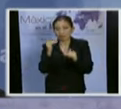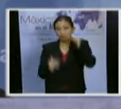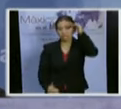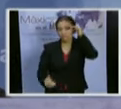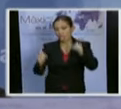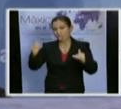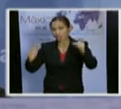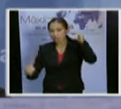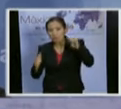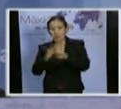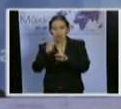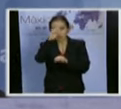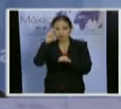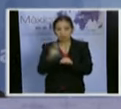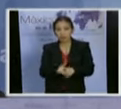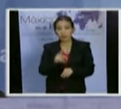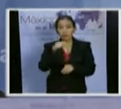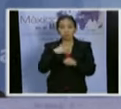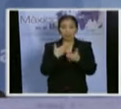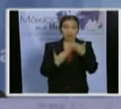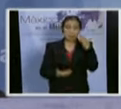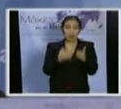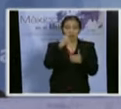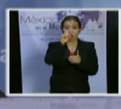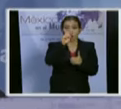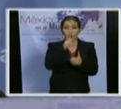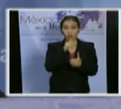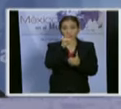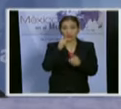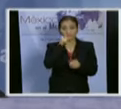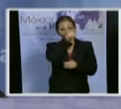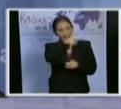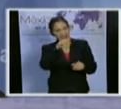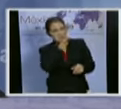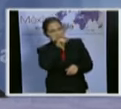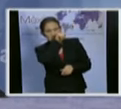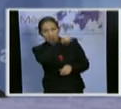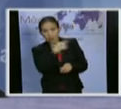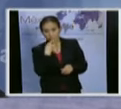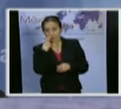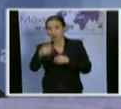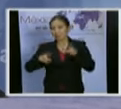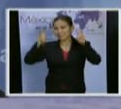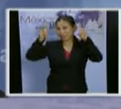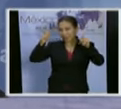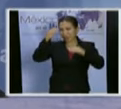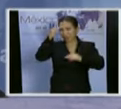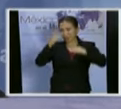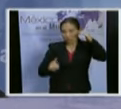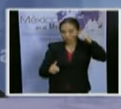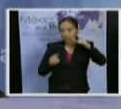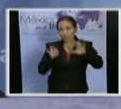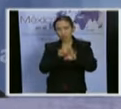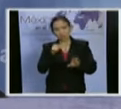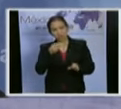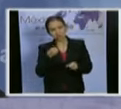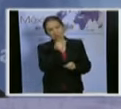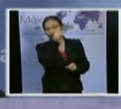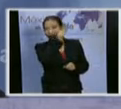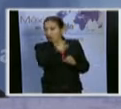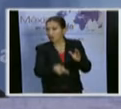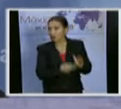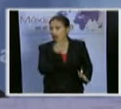desiguales. En algunas ocasiones a Oxfam nos han acusado, y sobre todo cuando hablamos de desigualdad, de casi como de